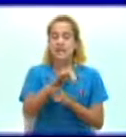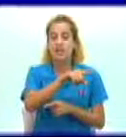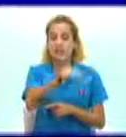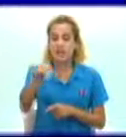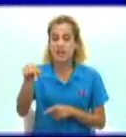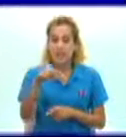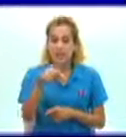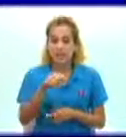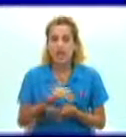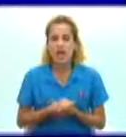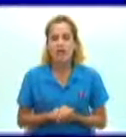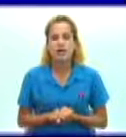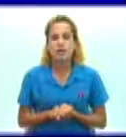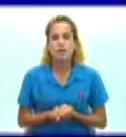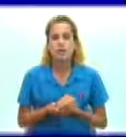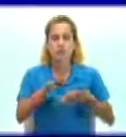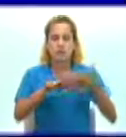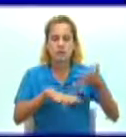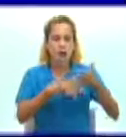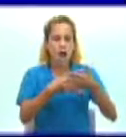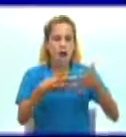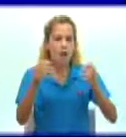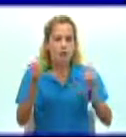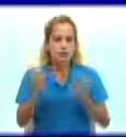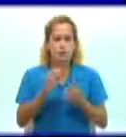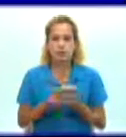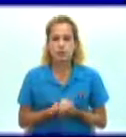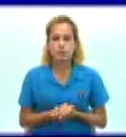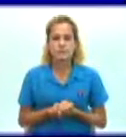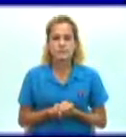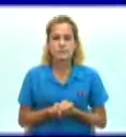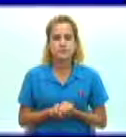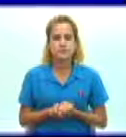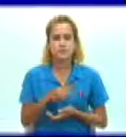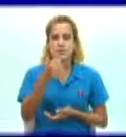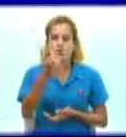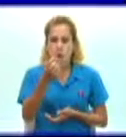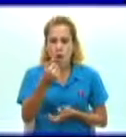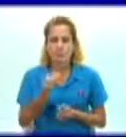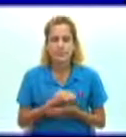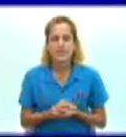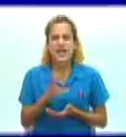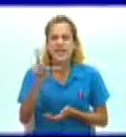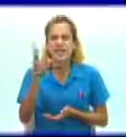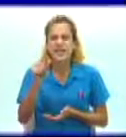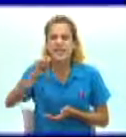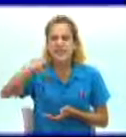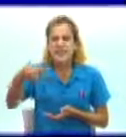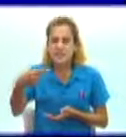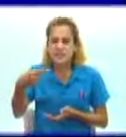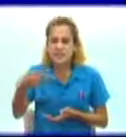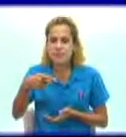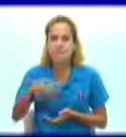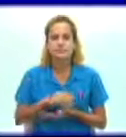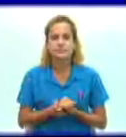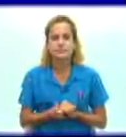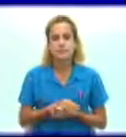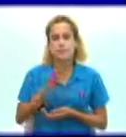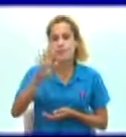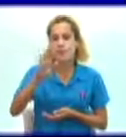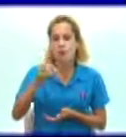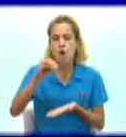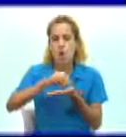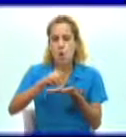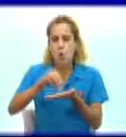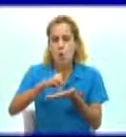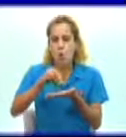en la tabla de posición, vamos a completar algunos incisos. Dice el inciso A la cantidad de décimas, dice el inciso B el